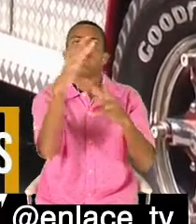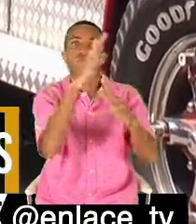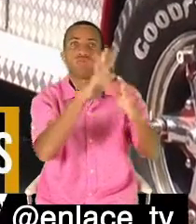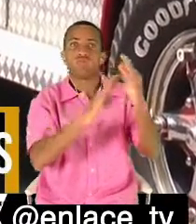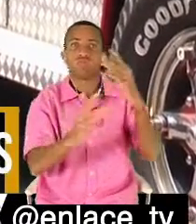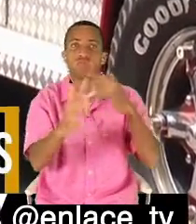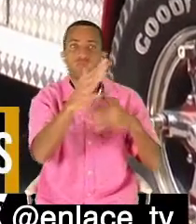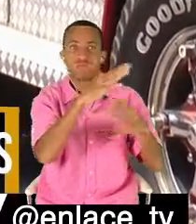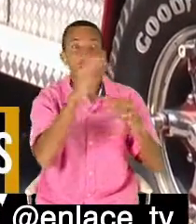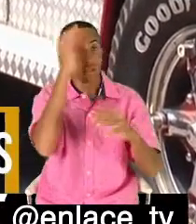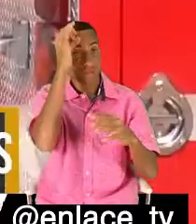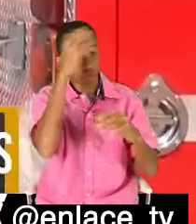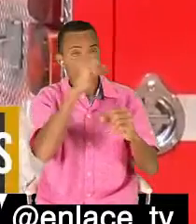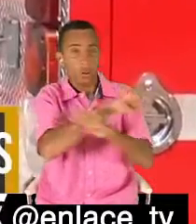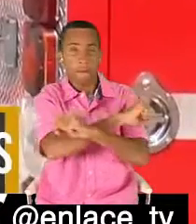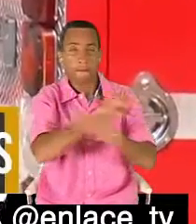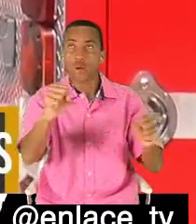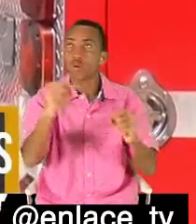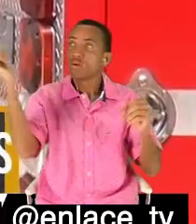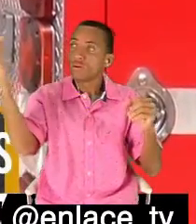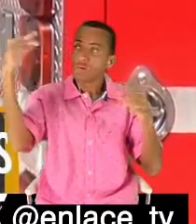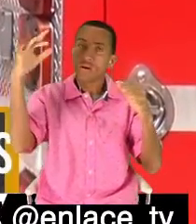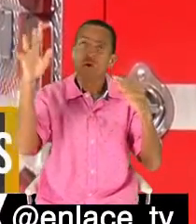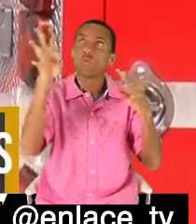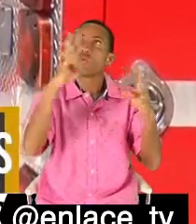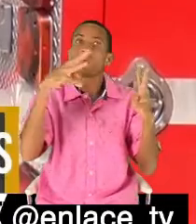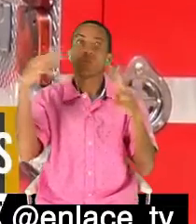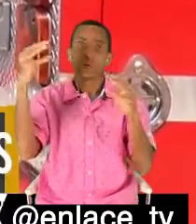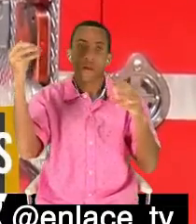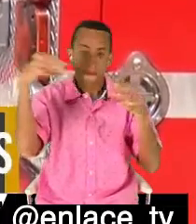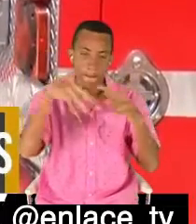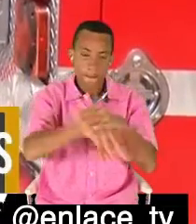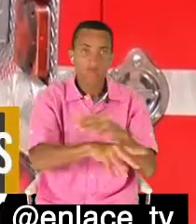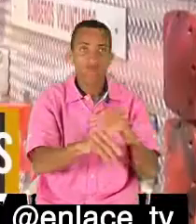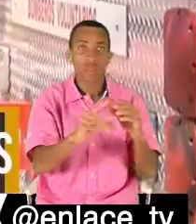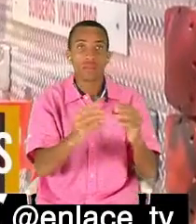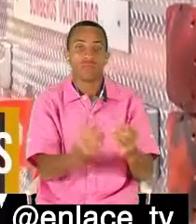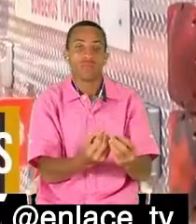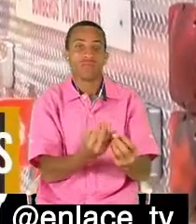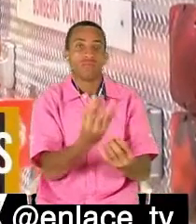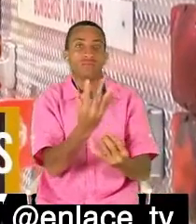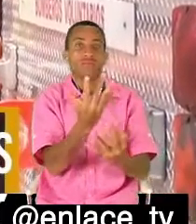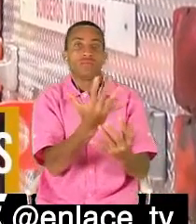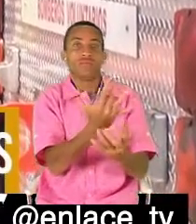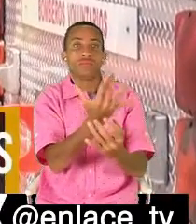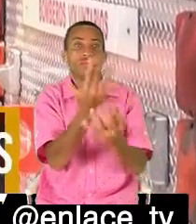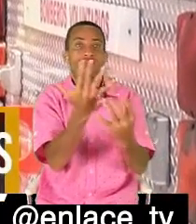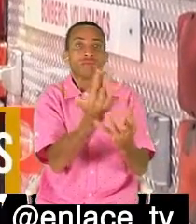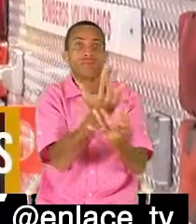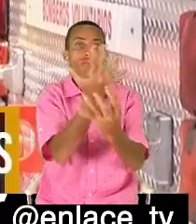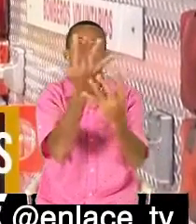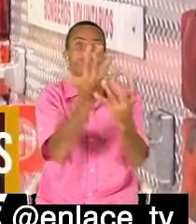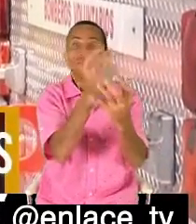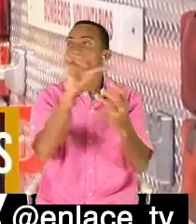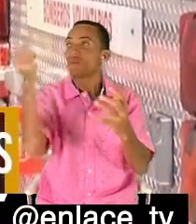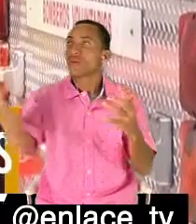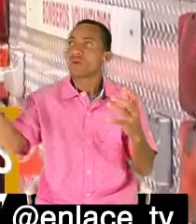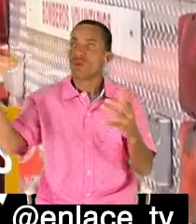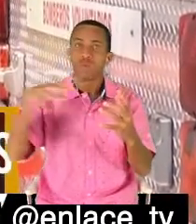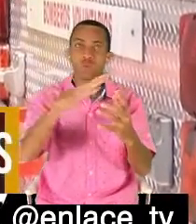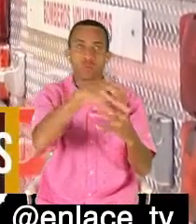mezclas explosivas con el aire. También los vapores pueden formar mezclas explosivas que pueden llegar a